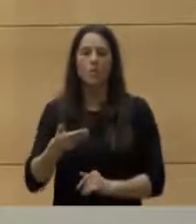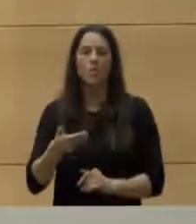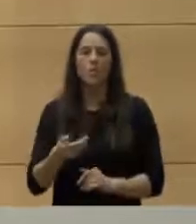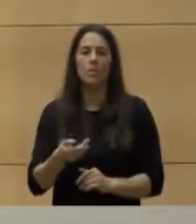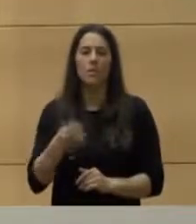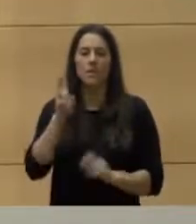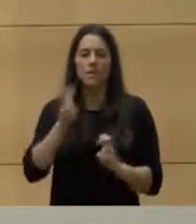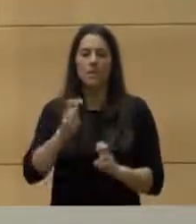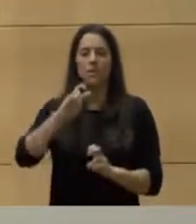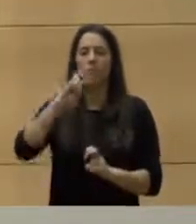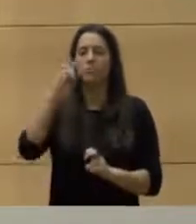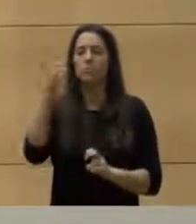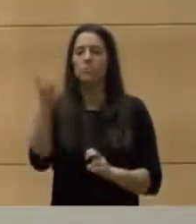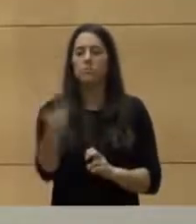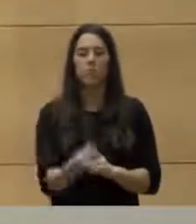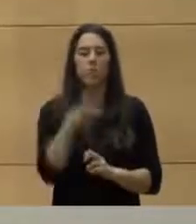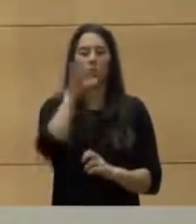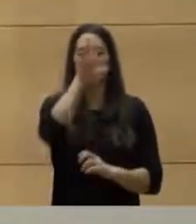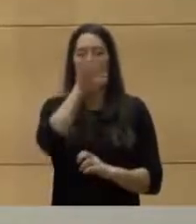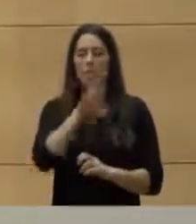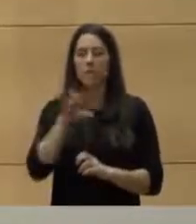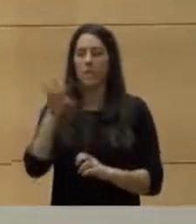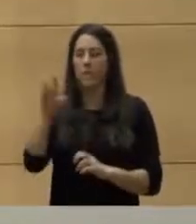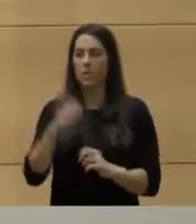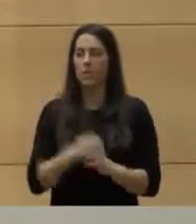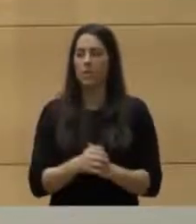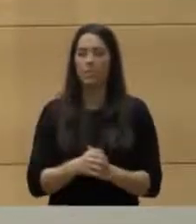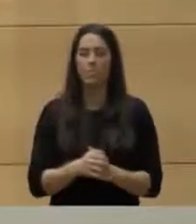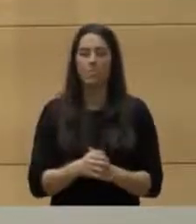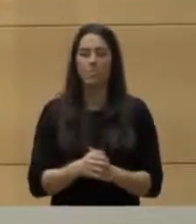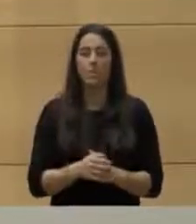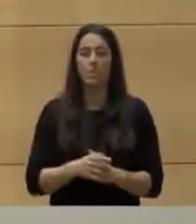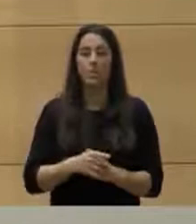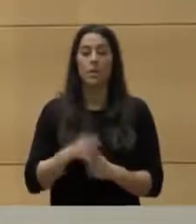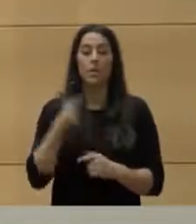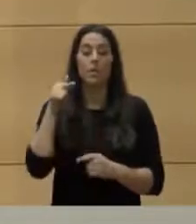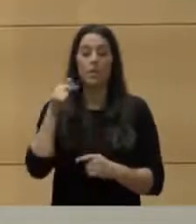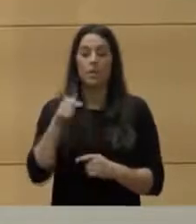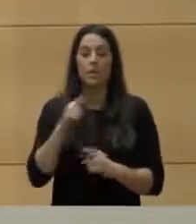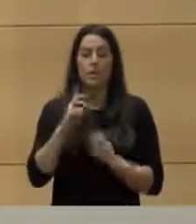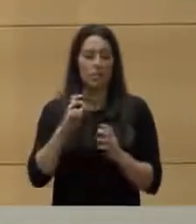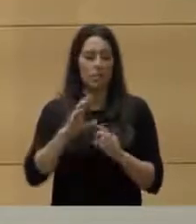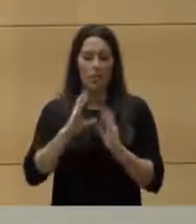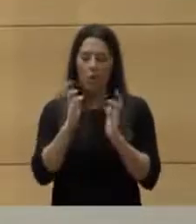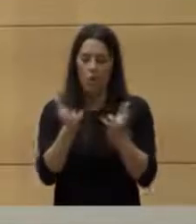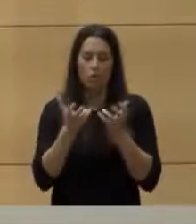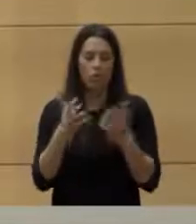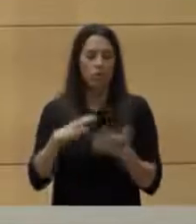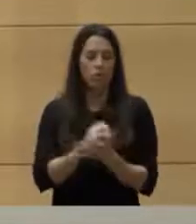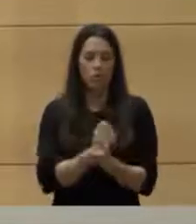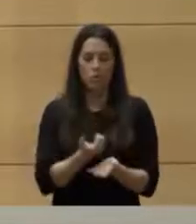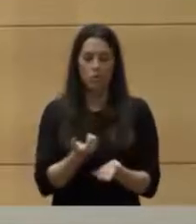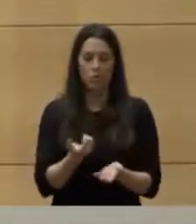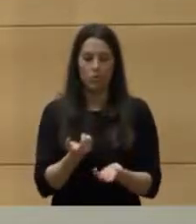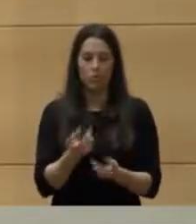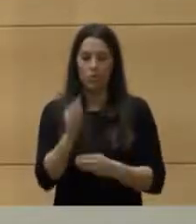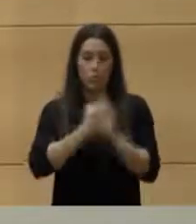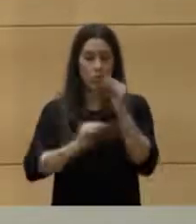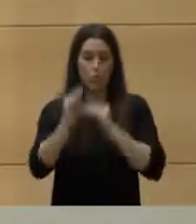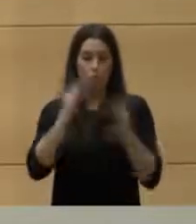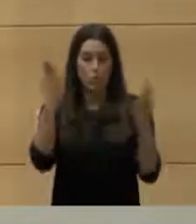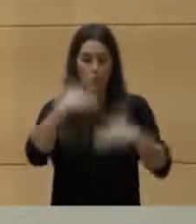la plurinacionalidad y de los entes que se van a federar lo pillará todo, lo ocupará todo y no habrá ninguna